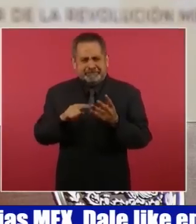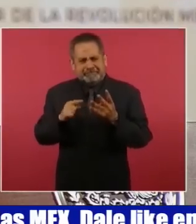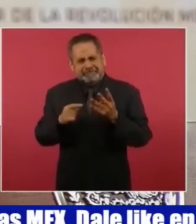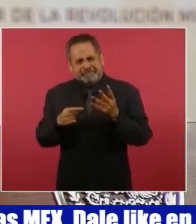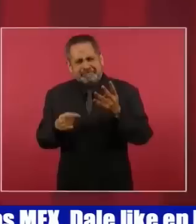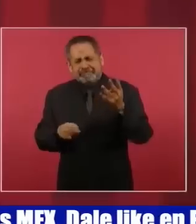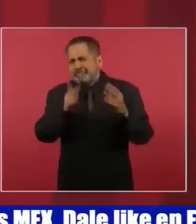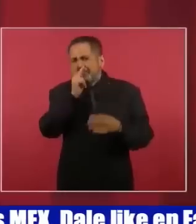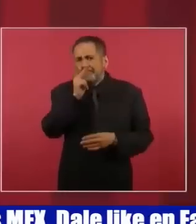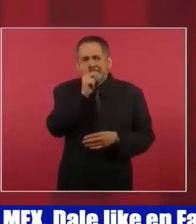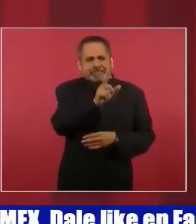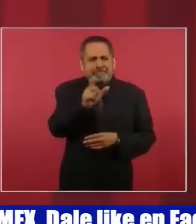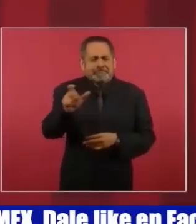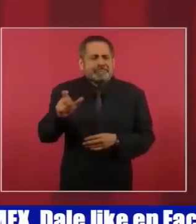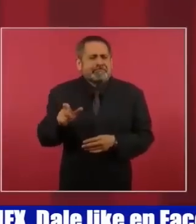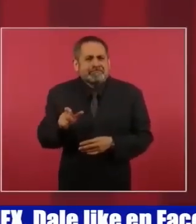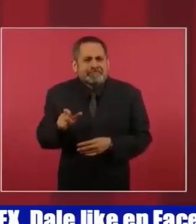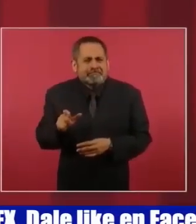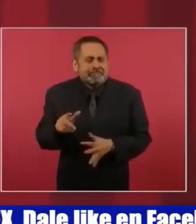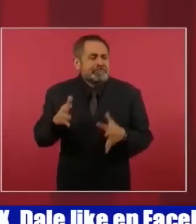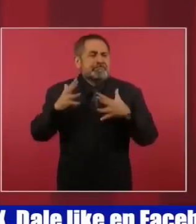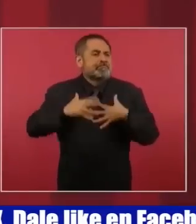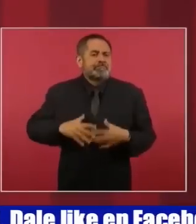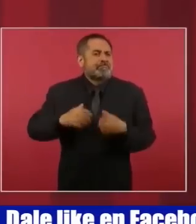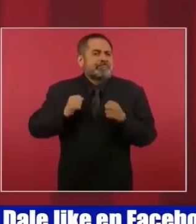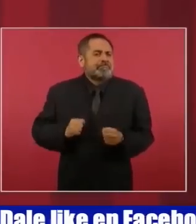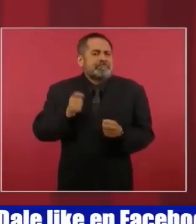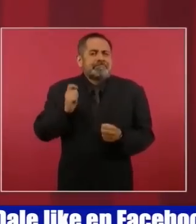etcétera, etcétera, y no se entiende